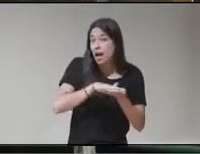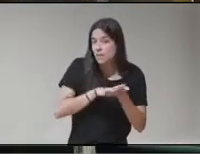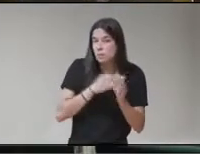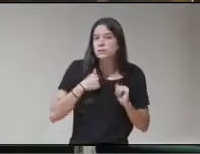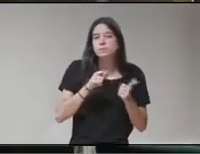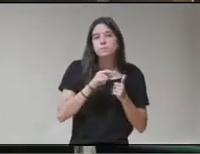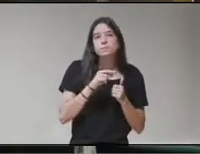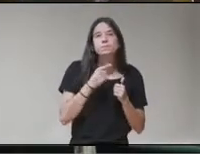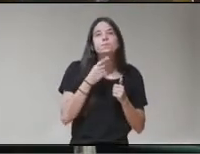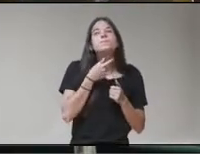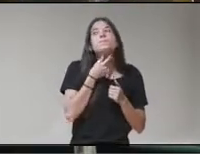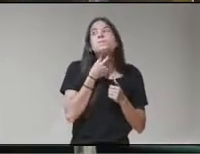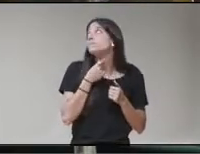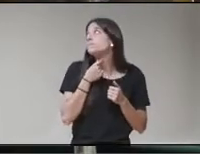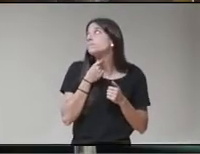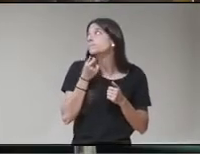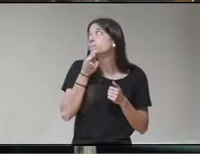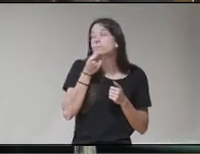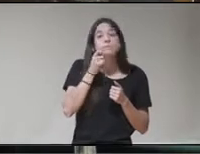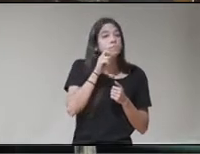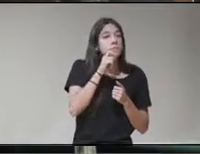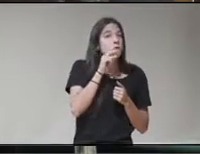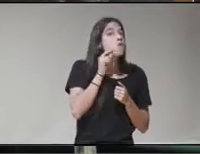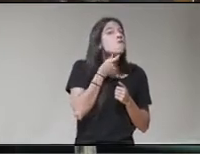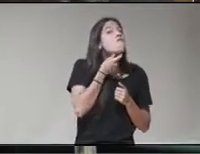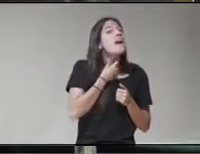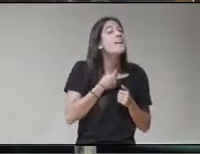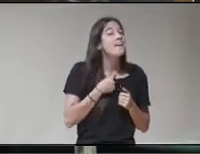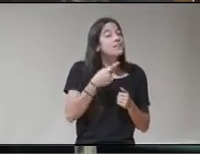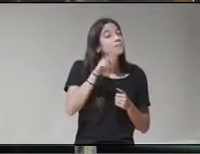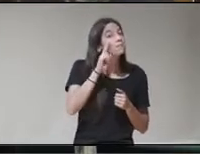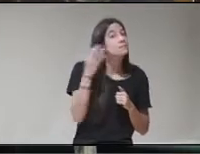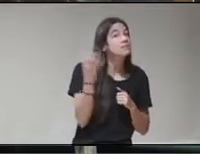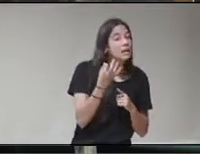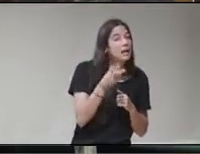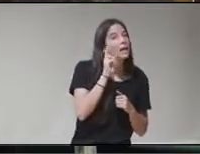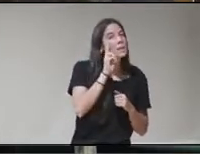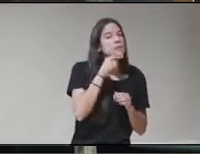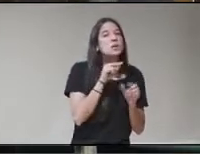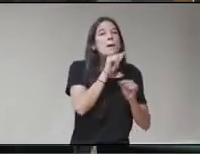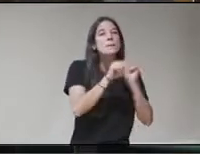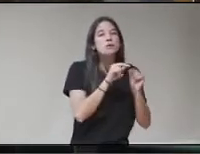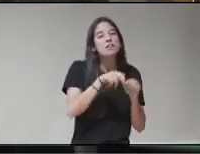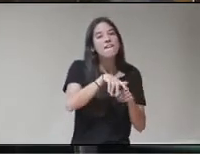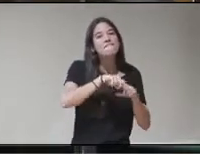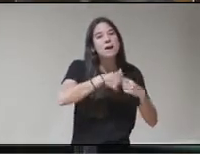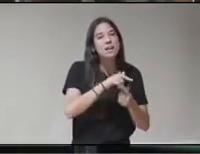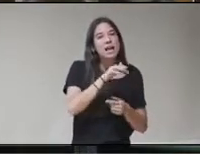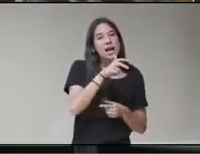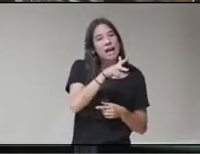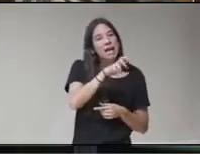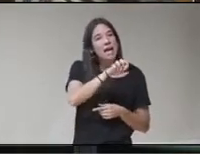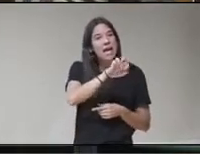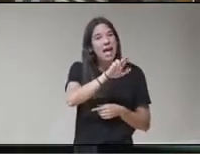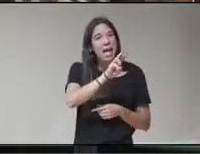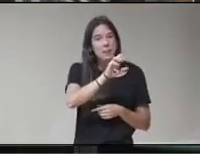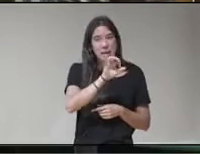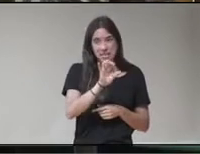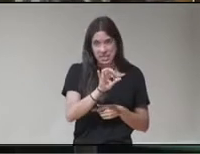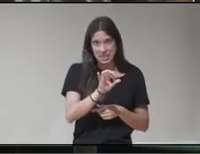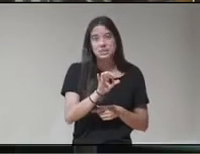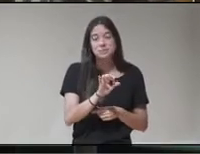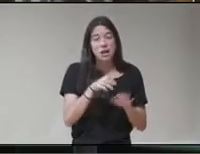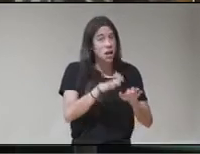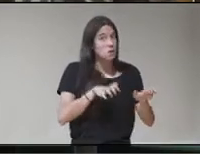orofaringe, ahí lo que vamos a encontrar básicamente son virus de la familia herpes, fundamentalmente roseolovirus,